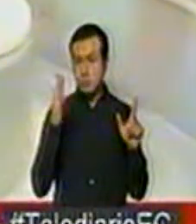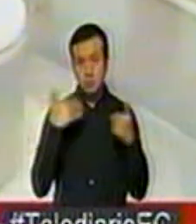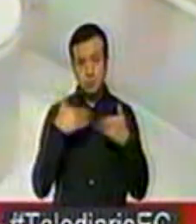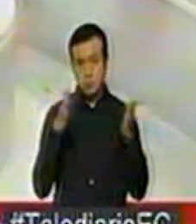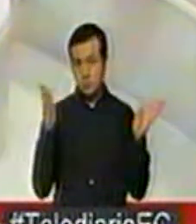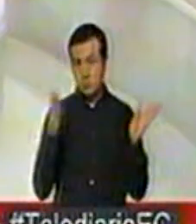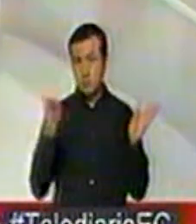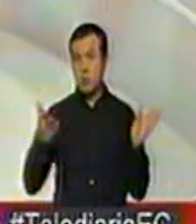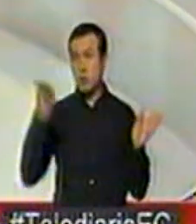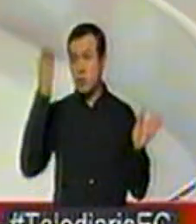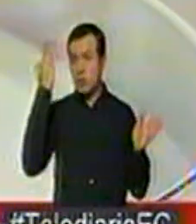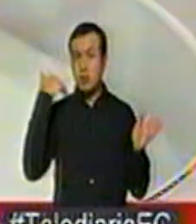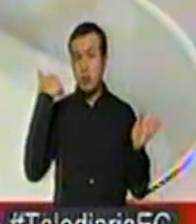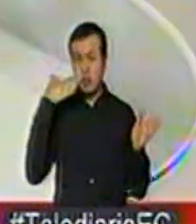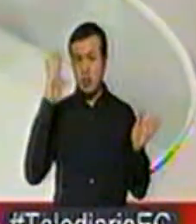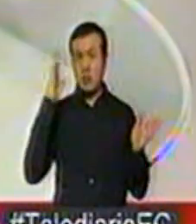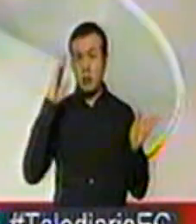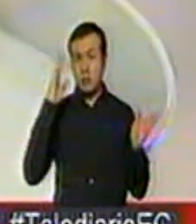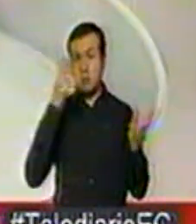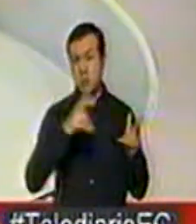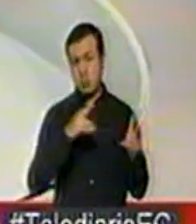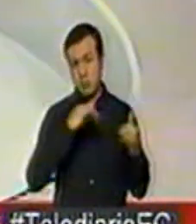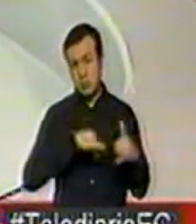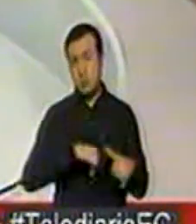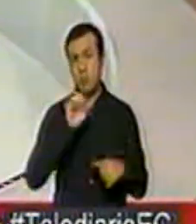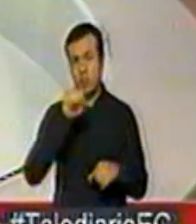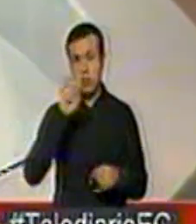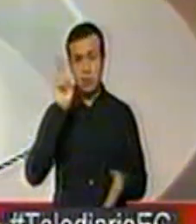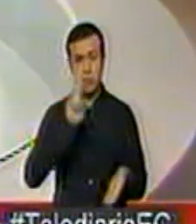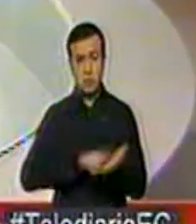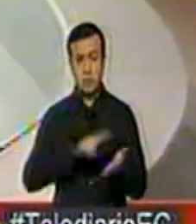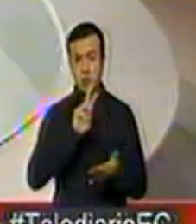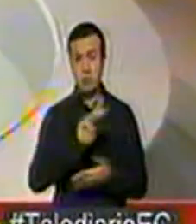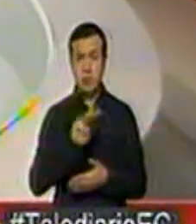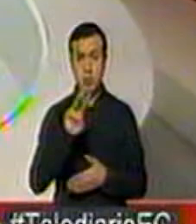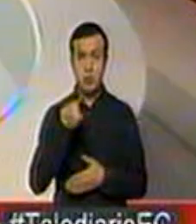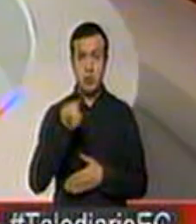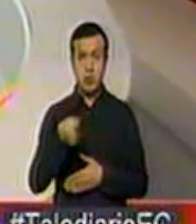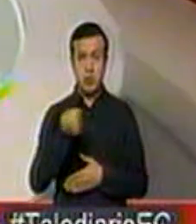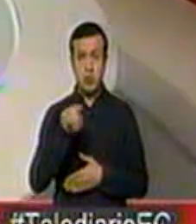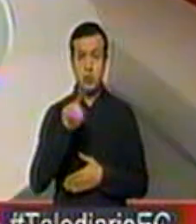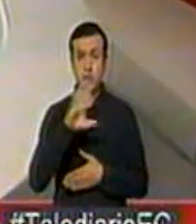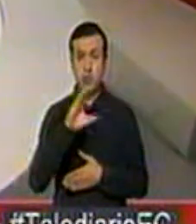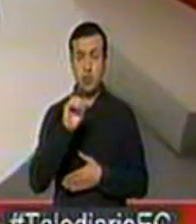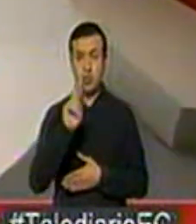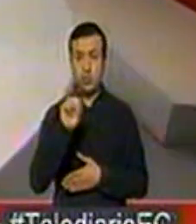activa desde hace algunos años, que la página es